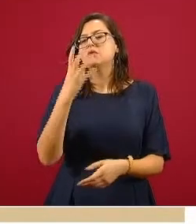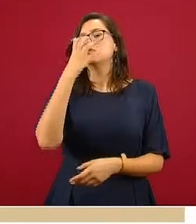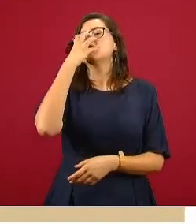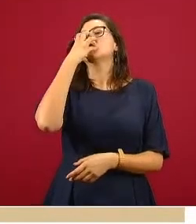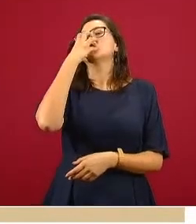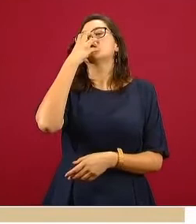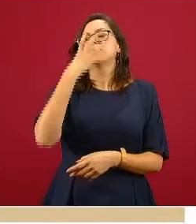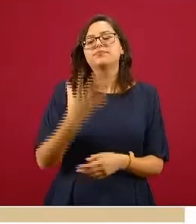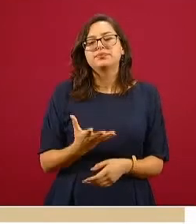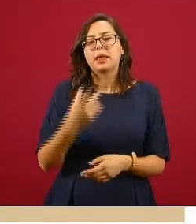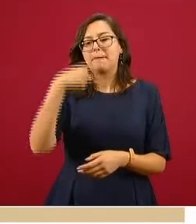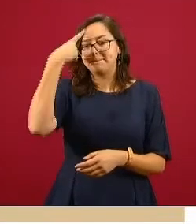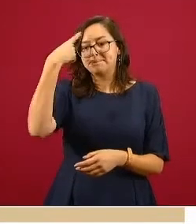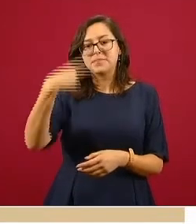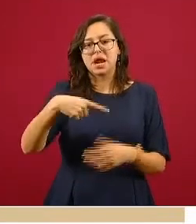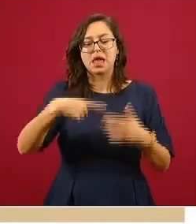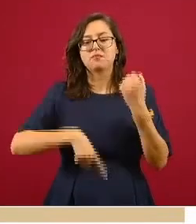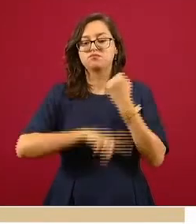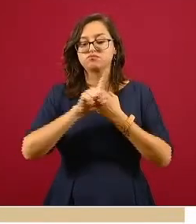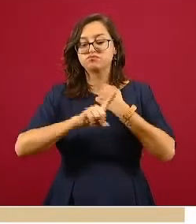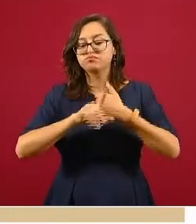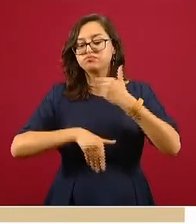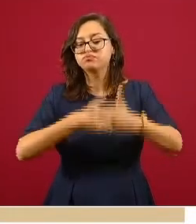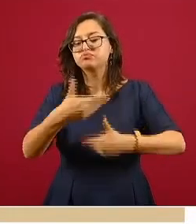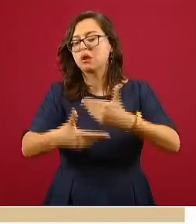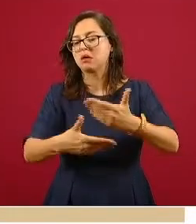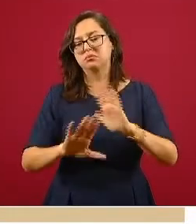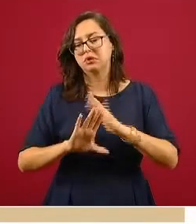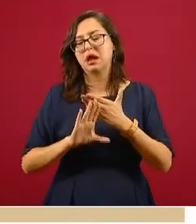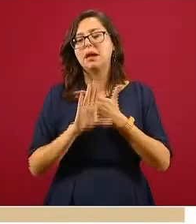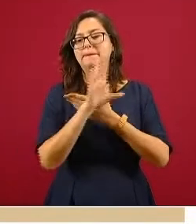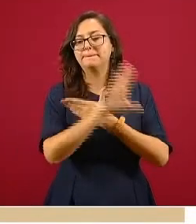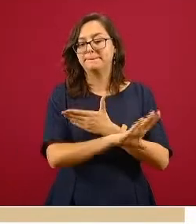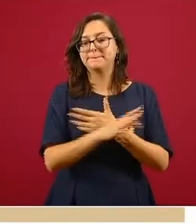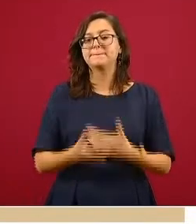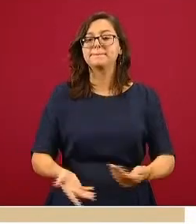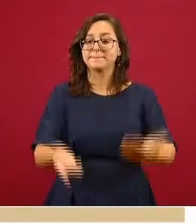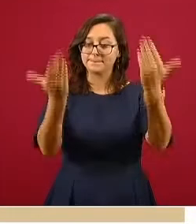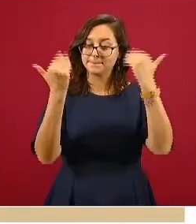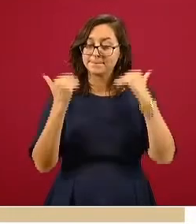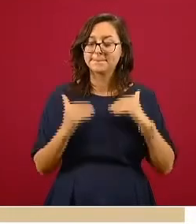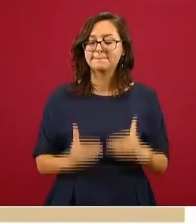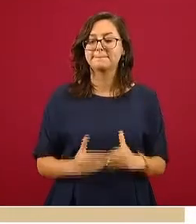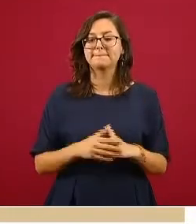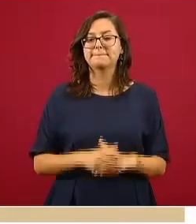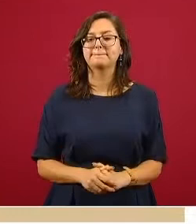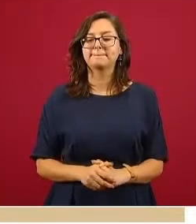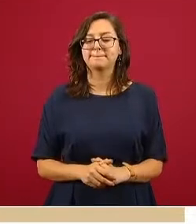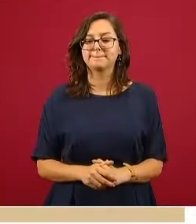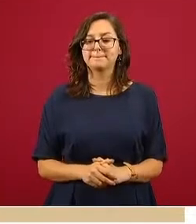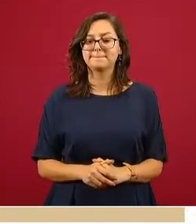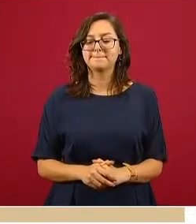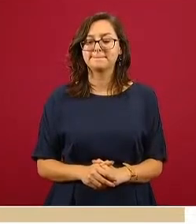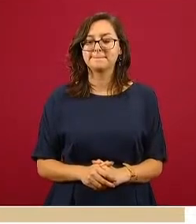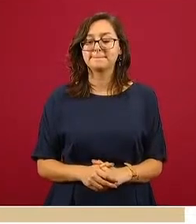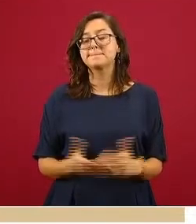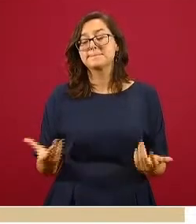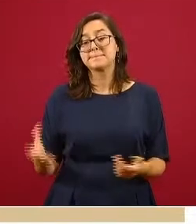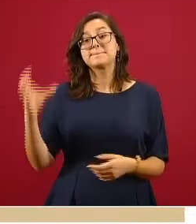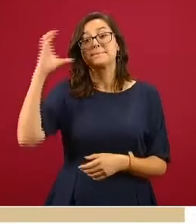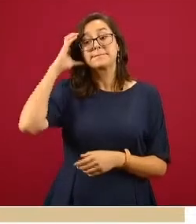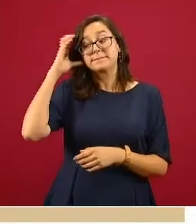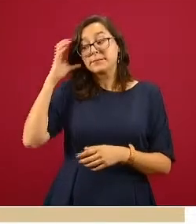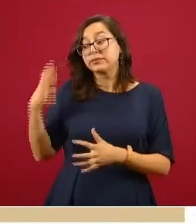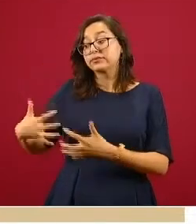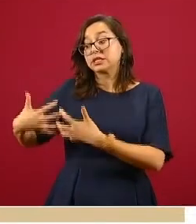para evitar complicaciones en los siguientes días. Si vemos la siguiente diapositiva, también tenemos un descenso de